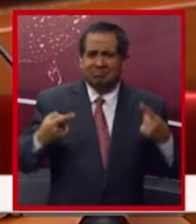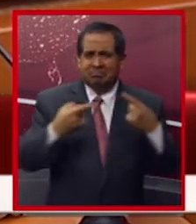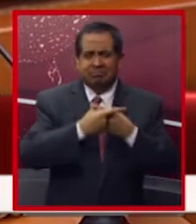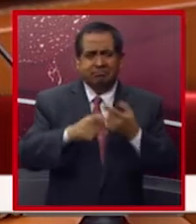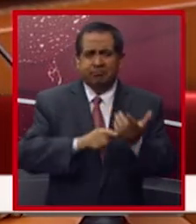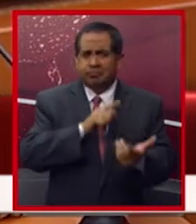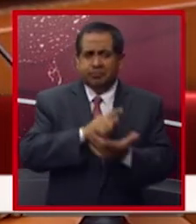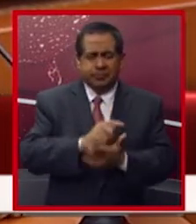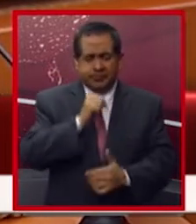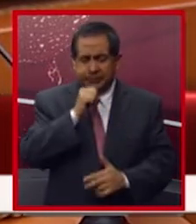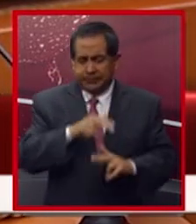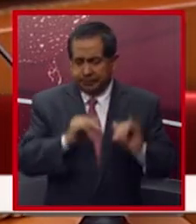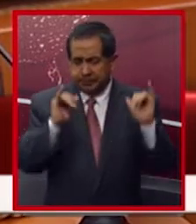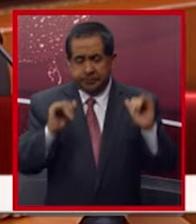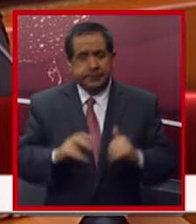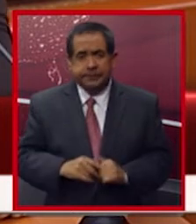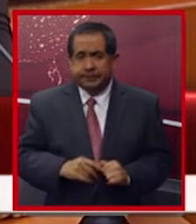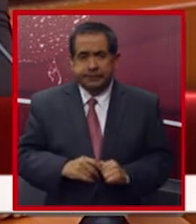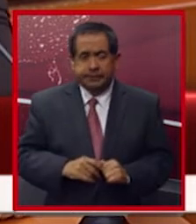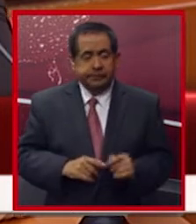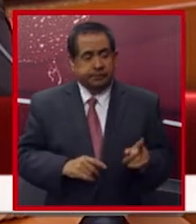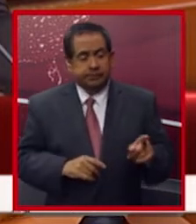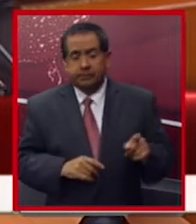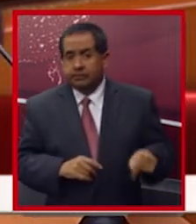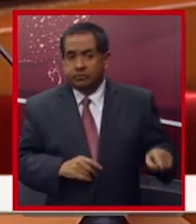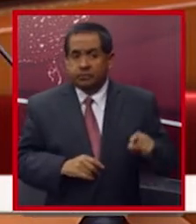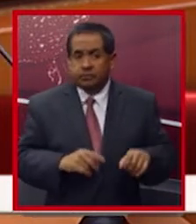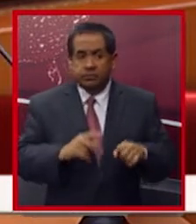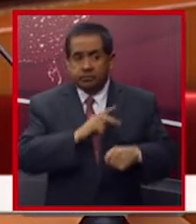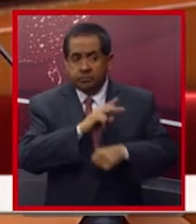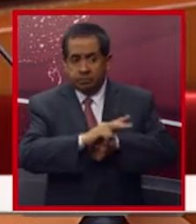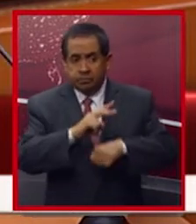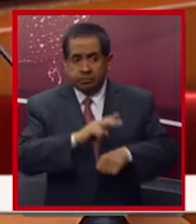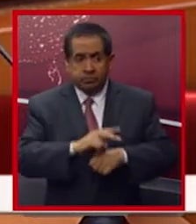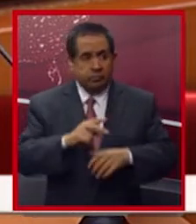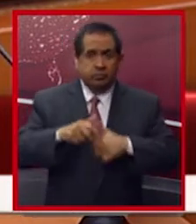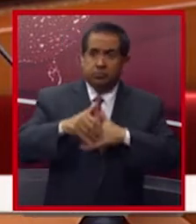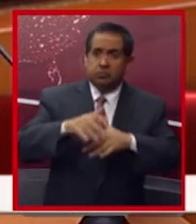Un país en el que se prohíbe la